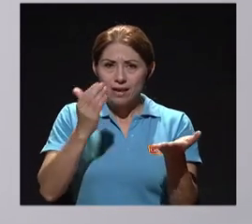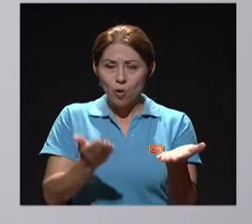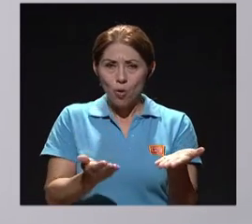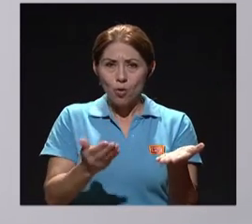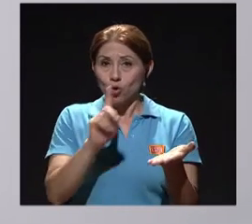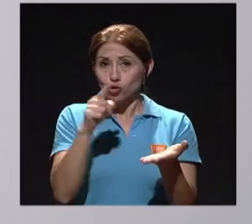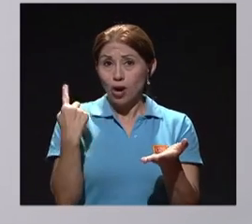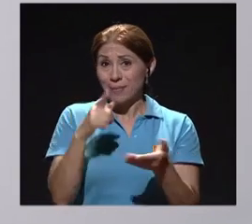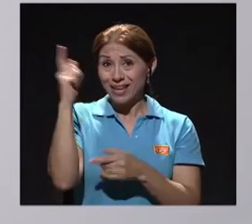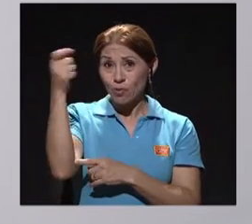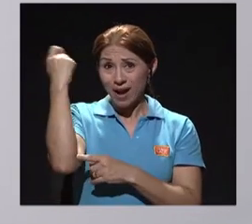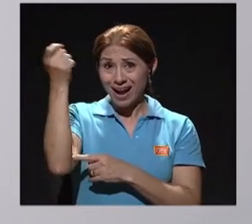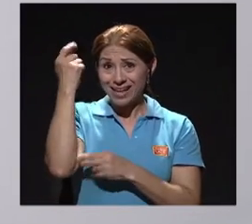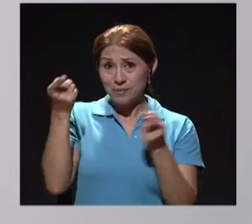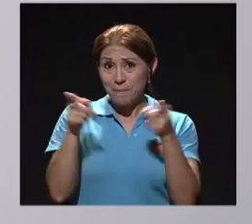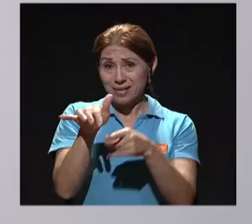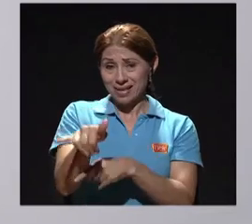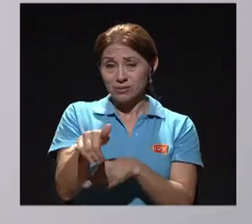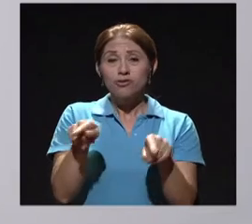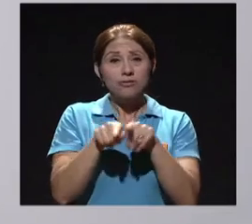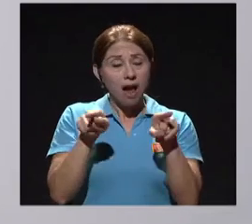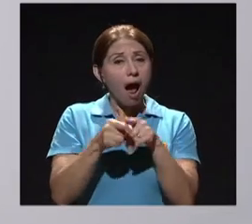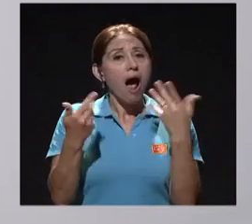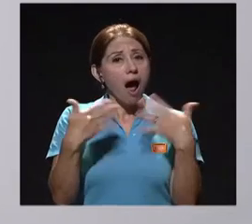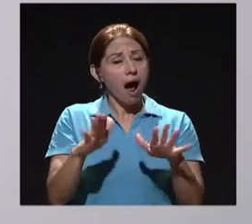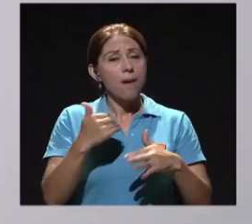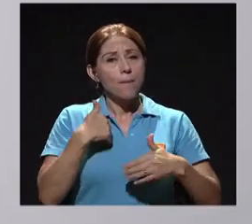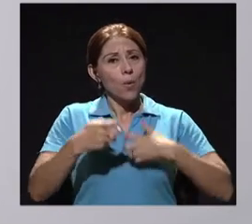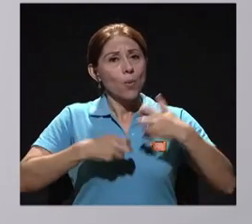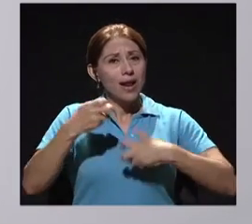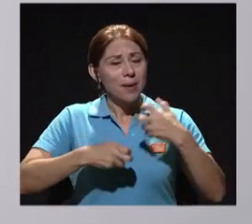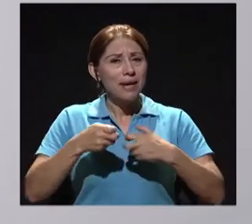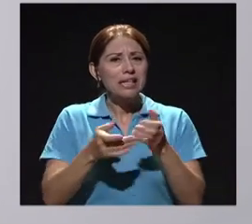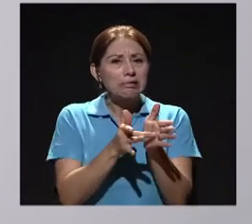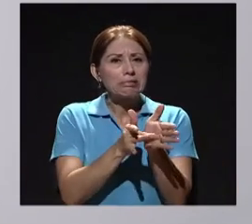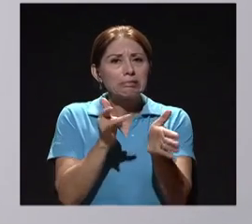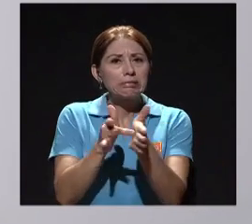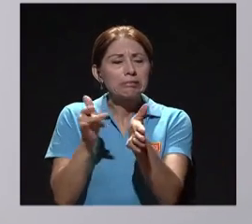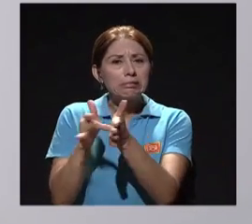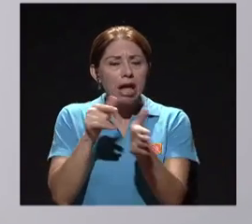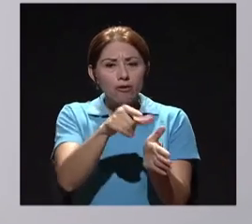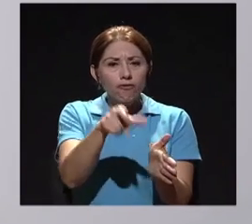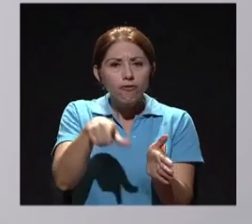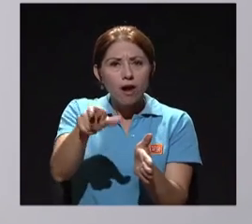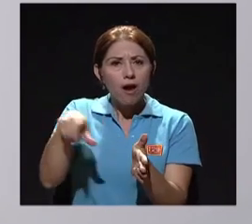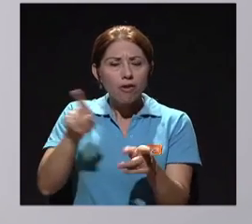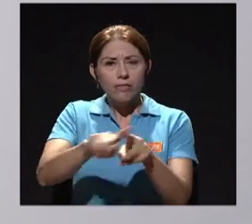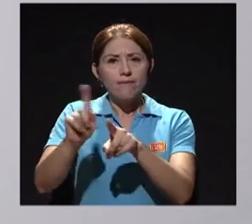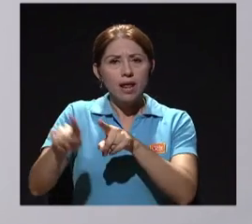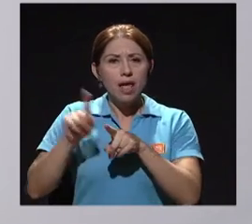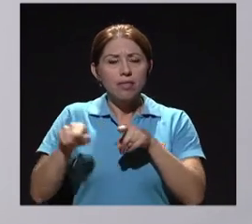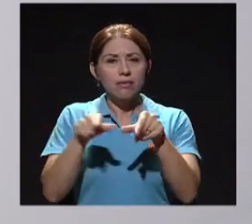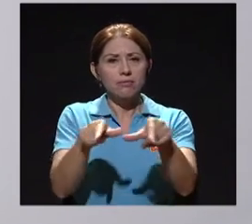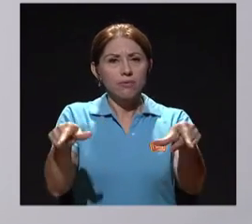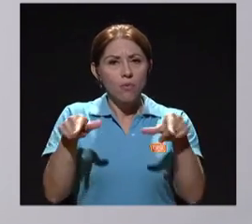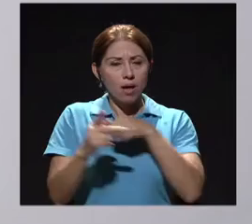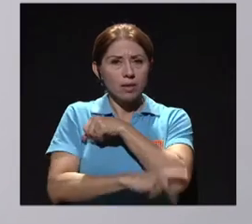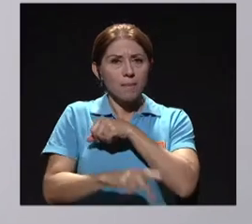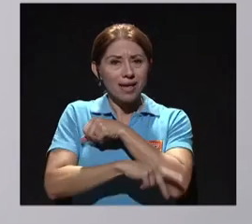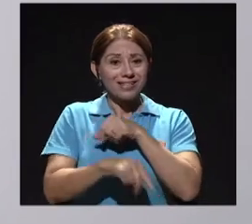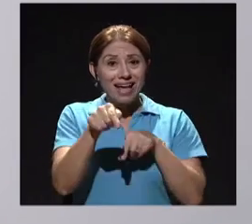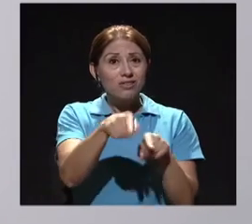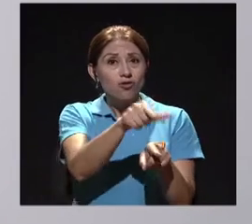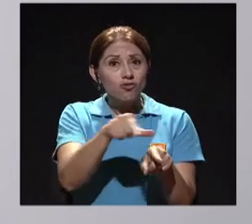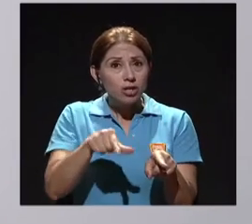problemas de sobreexplotación de de cuerpos de agua en diferentes regiones del país que incluso abastecen al área